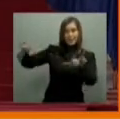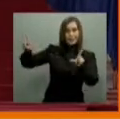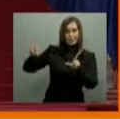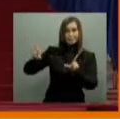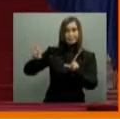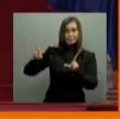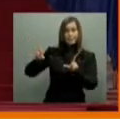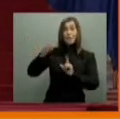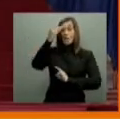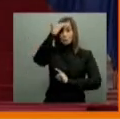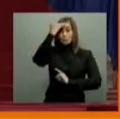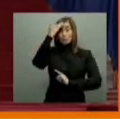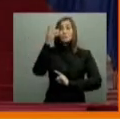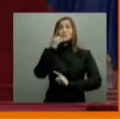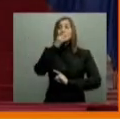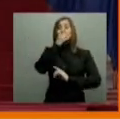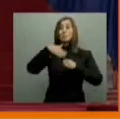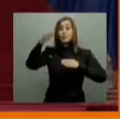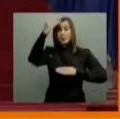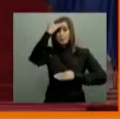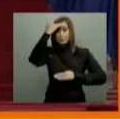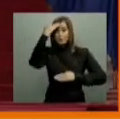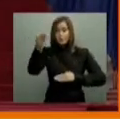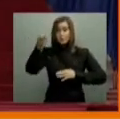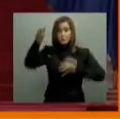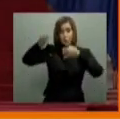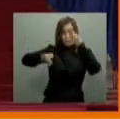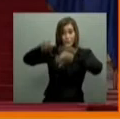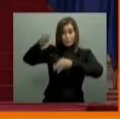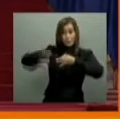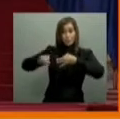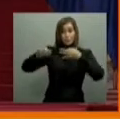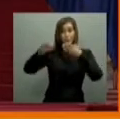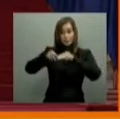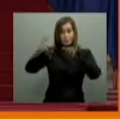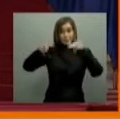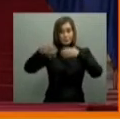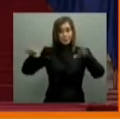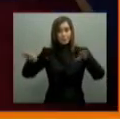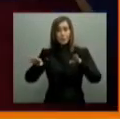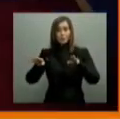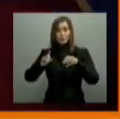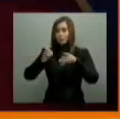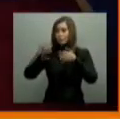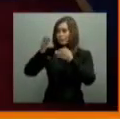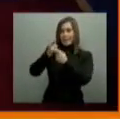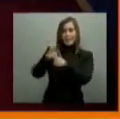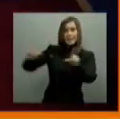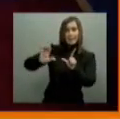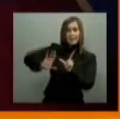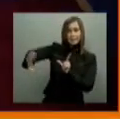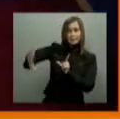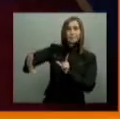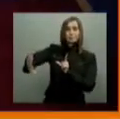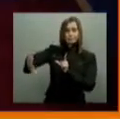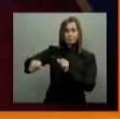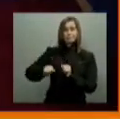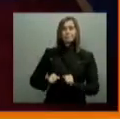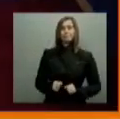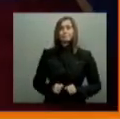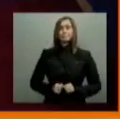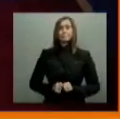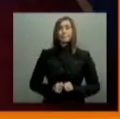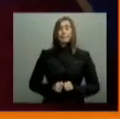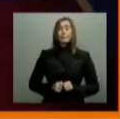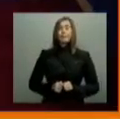el caso de la jeringa estamos esperando que todo eso dice que notamos equipos médicos pruebas camas y ventiladores